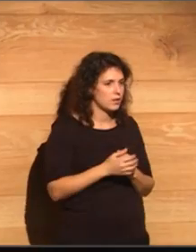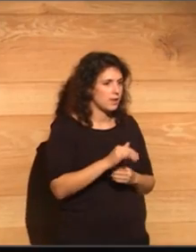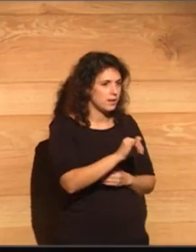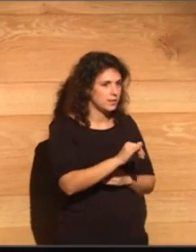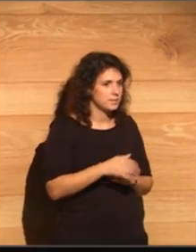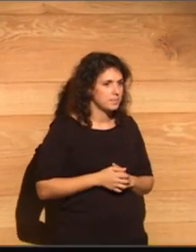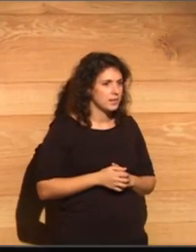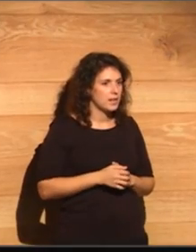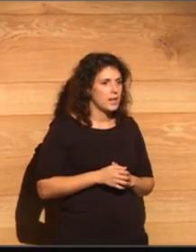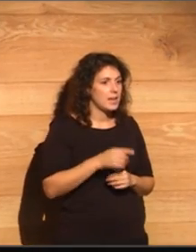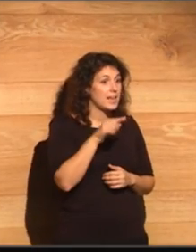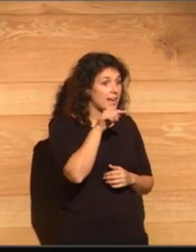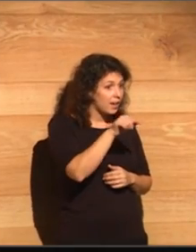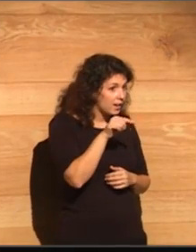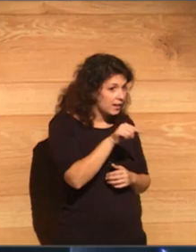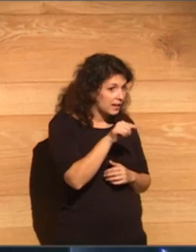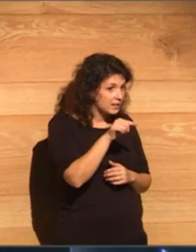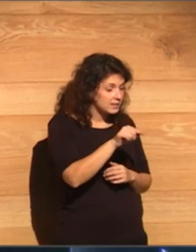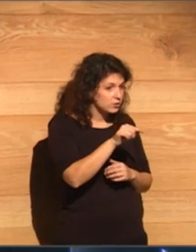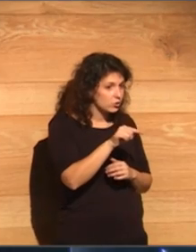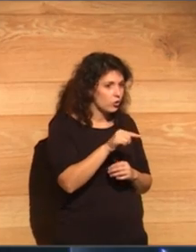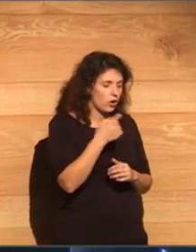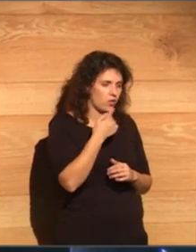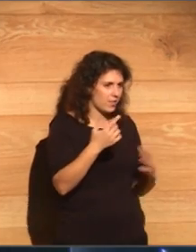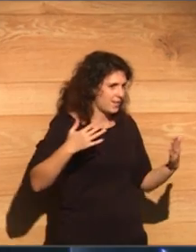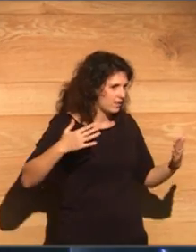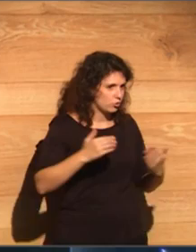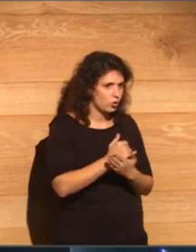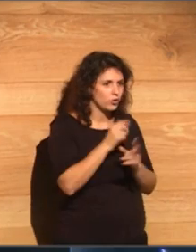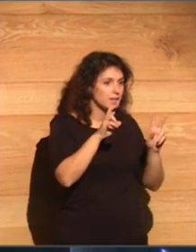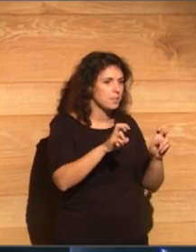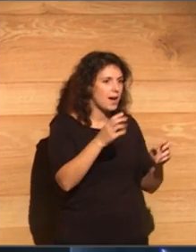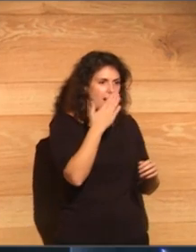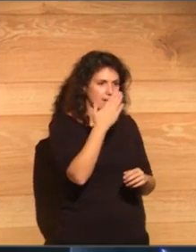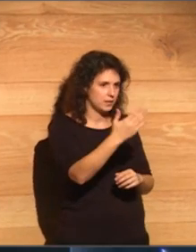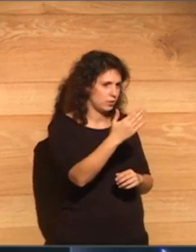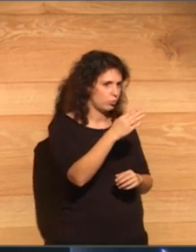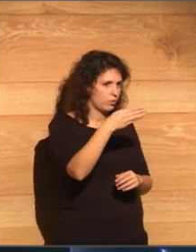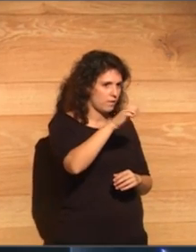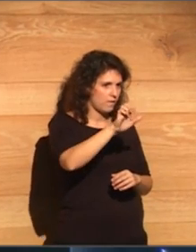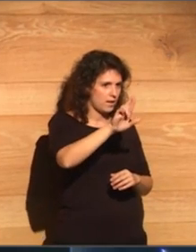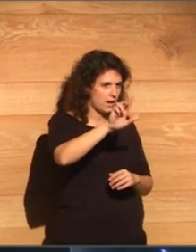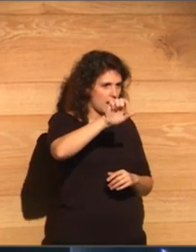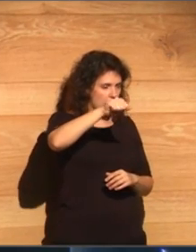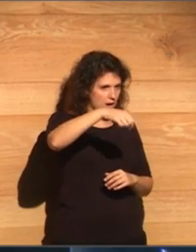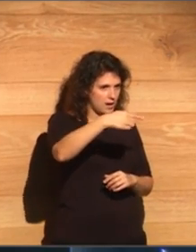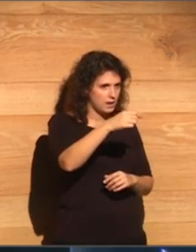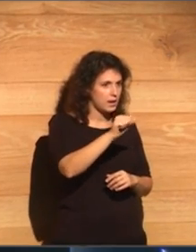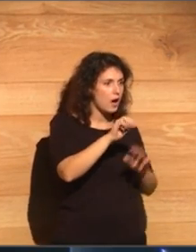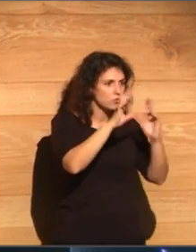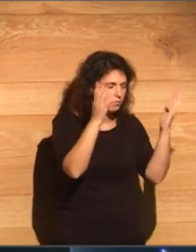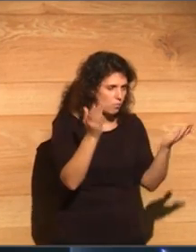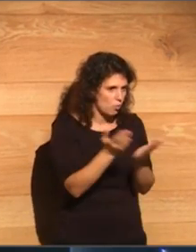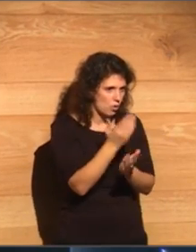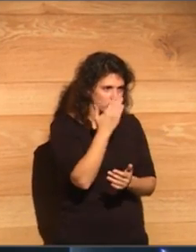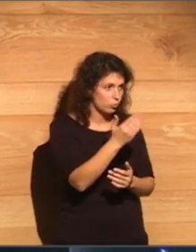Y este cambalache de Enrique Santos Discépolo, yo creo que lo dice todo sobre la actitud que tiene Luis García Berlanga con el mundo, ¿no? En este momento. Yo